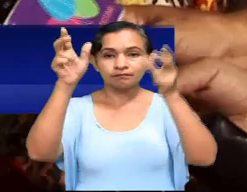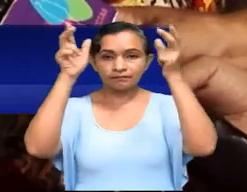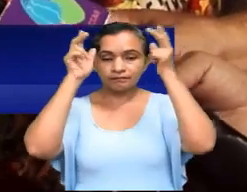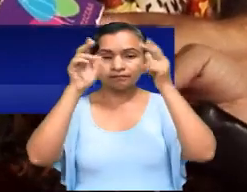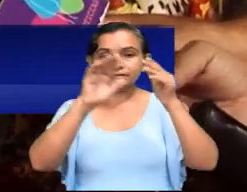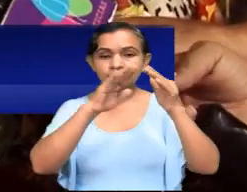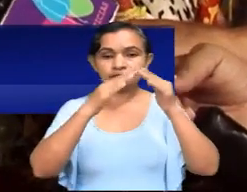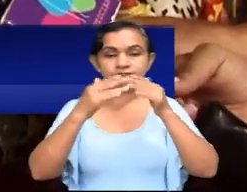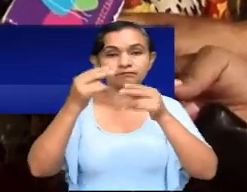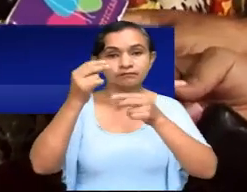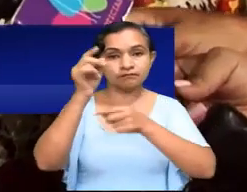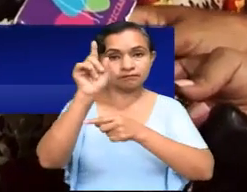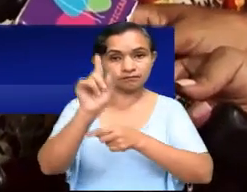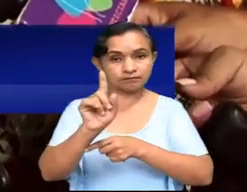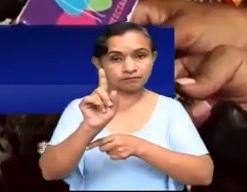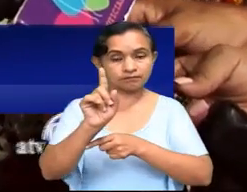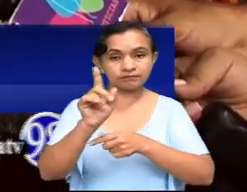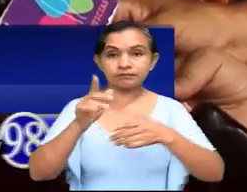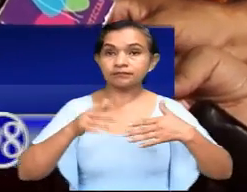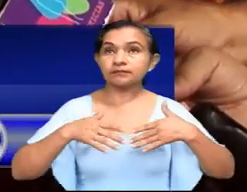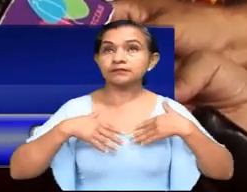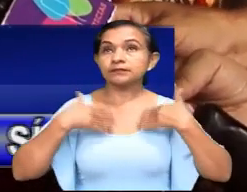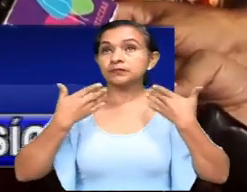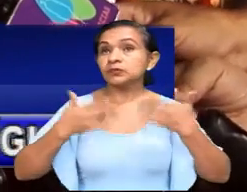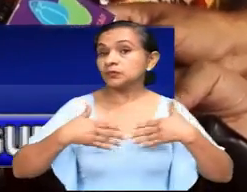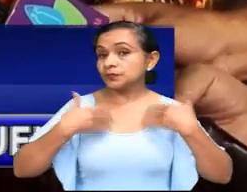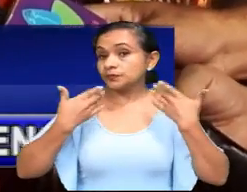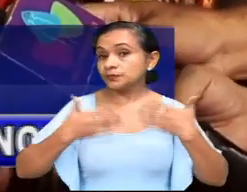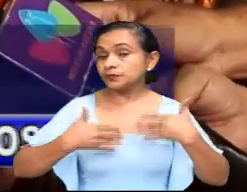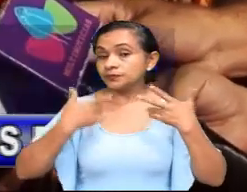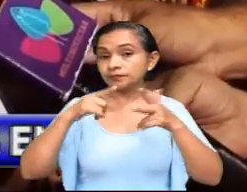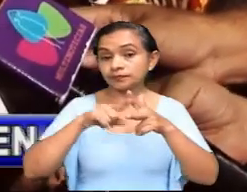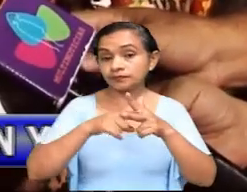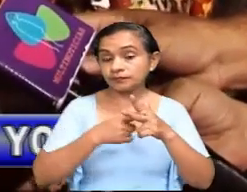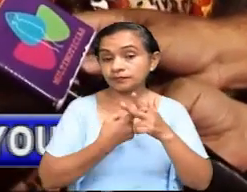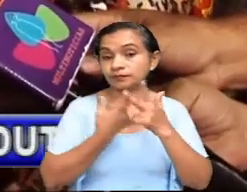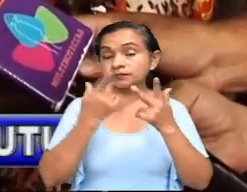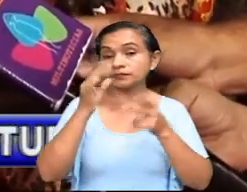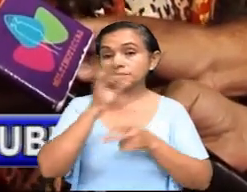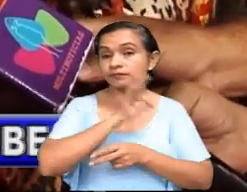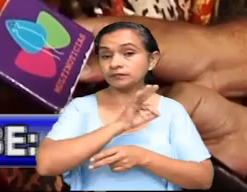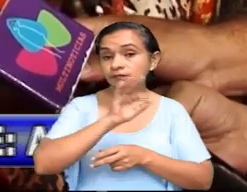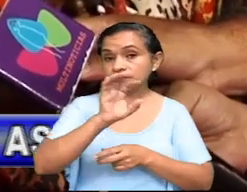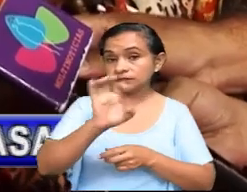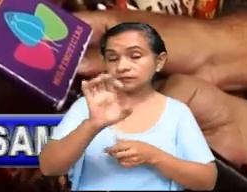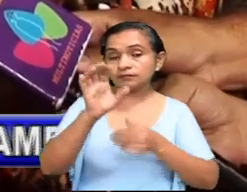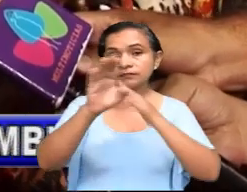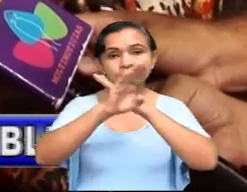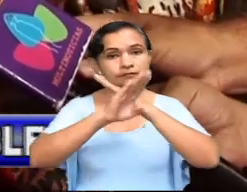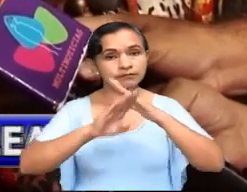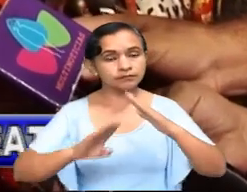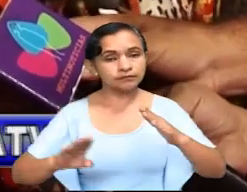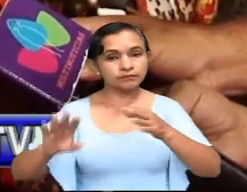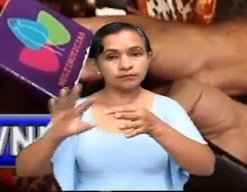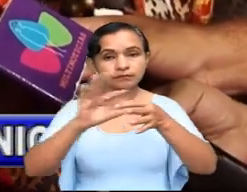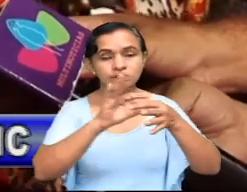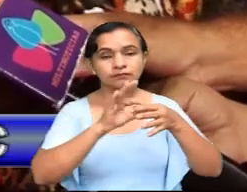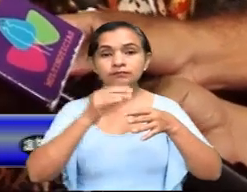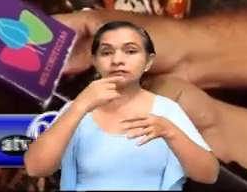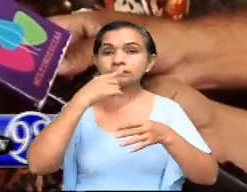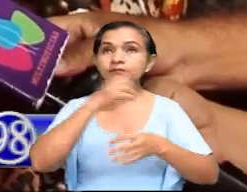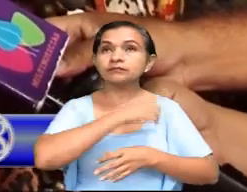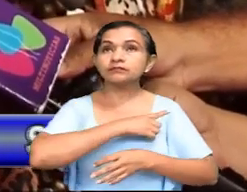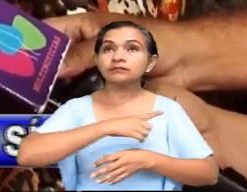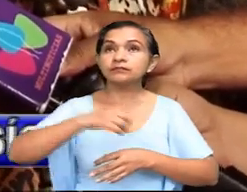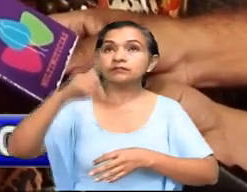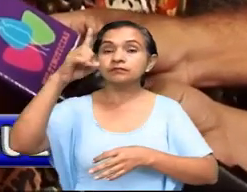Distrito 1, así es que nosotros muy contentos de empezar esta fiesta con fe, en paz, en armonía y pidiéndole a Dios